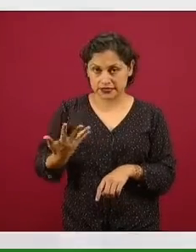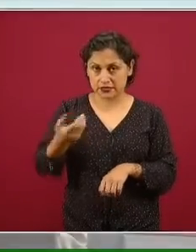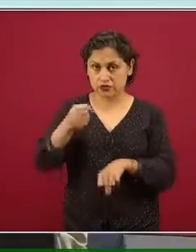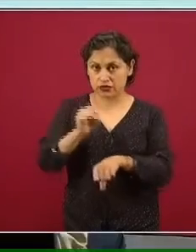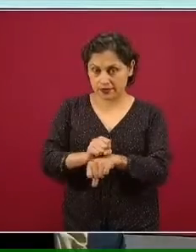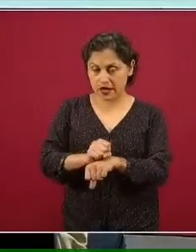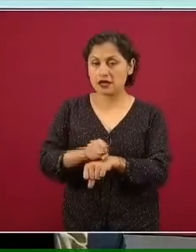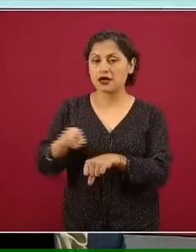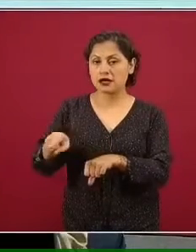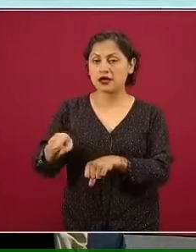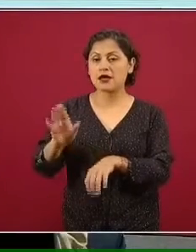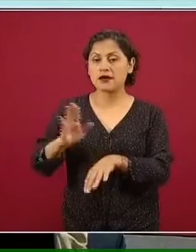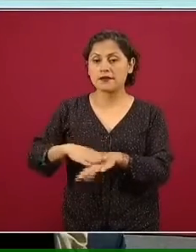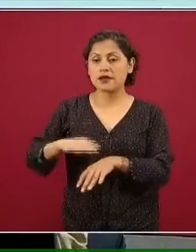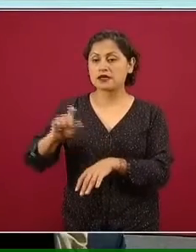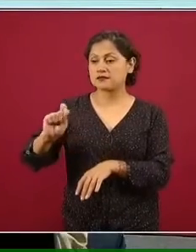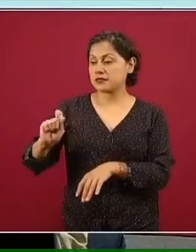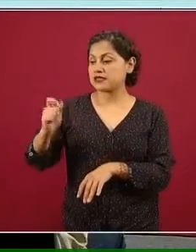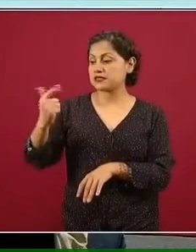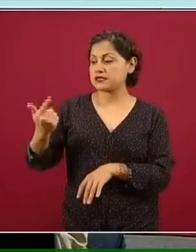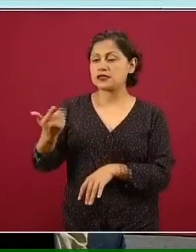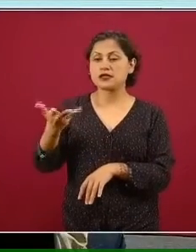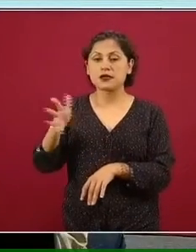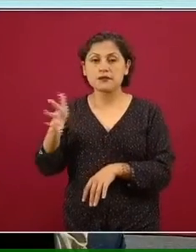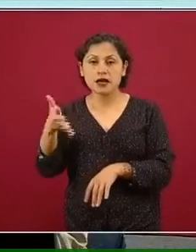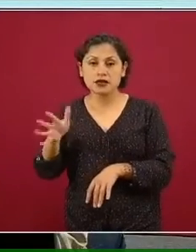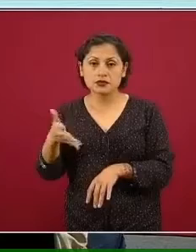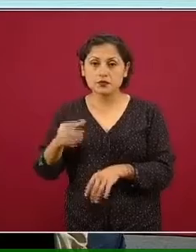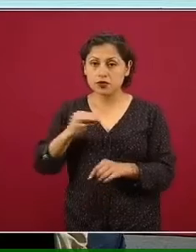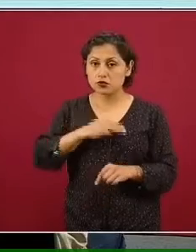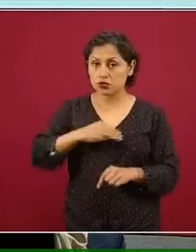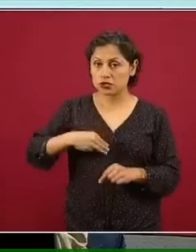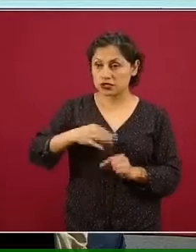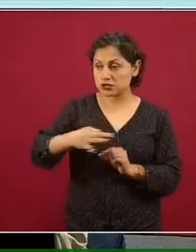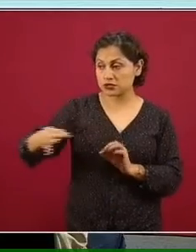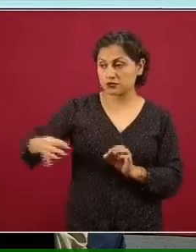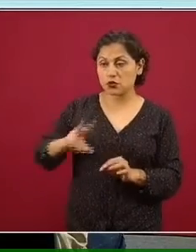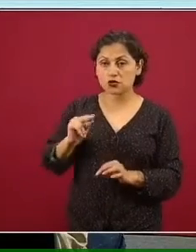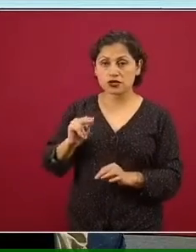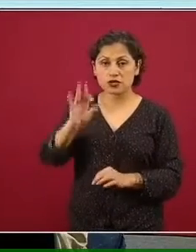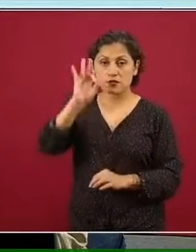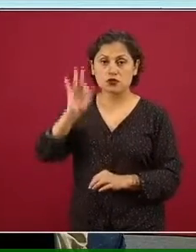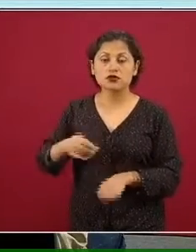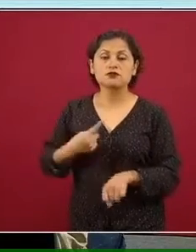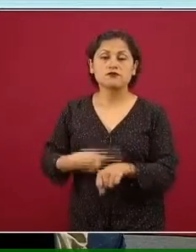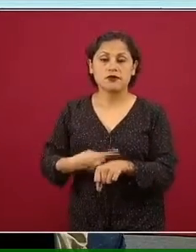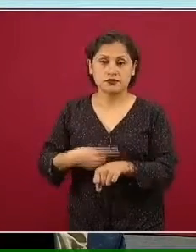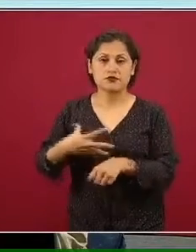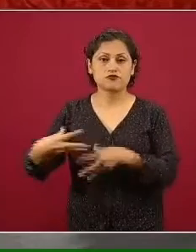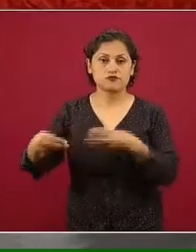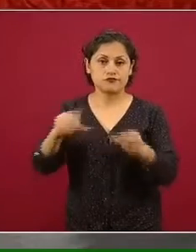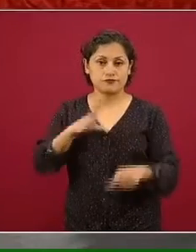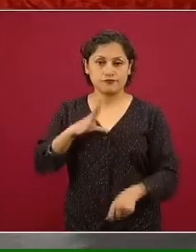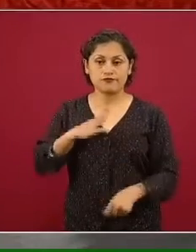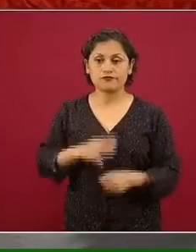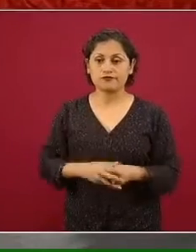27, en donde ya prácticamente el 80% de los municipios del estado tienen transmisión en la entidad. Esa sería la obra. Gracias.